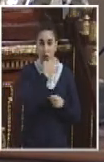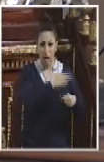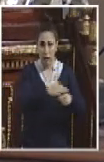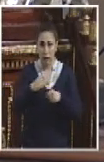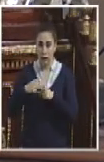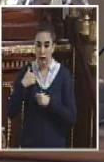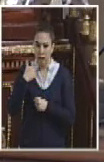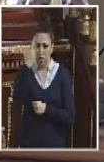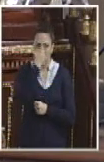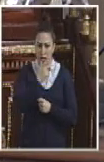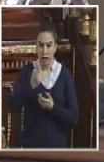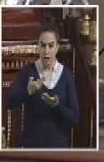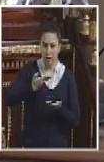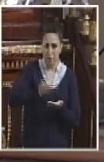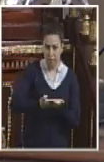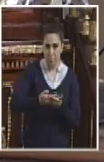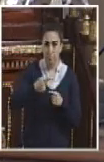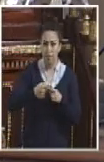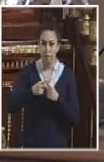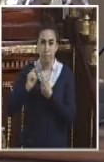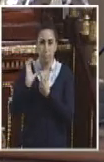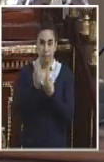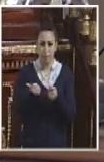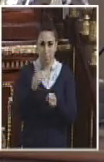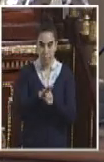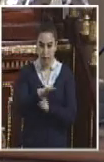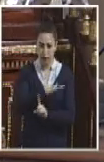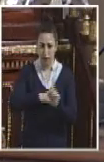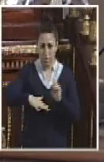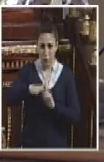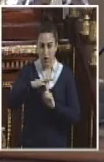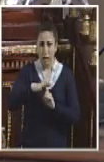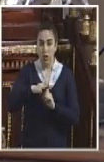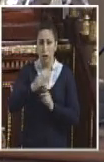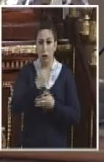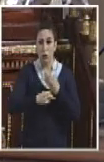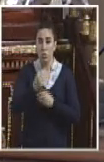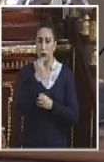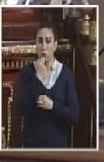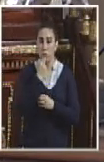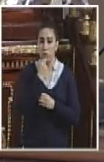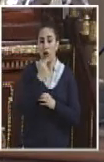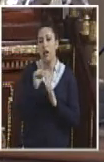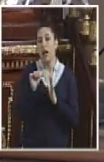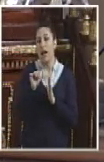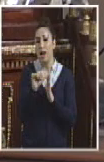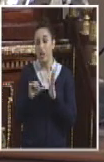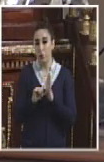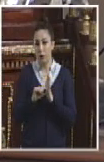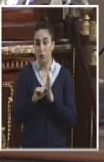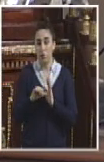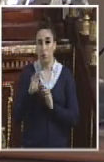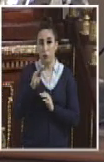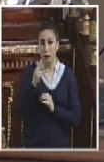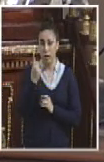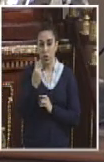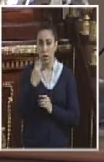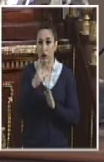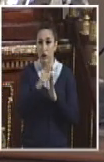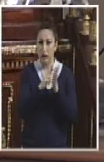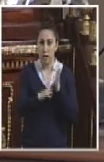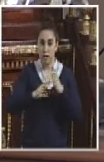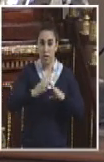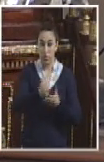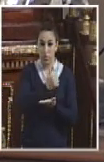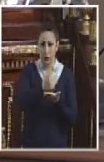de revisar la solicitud recibida por la Comisión de Administración Pública Local con fundamento en lo dispuesto por el artículo 91 del Reglamento